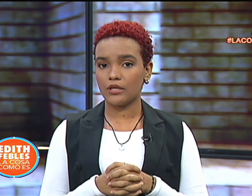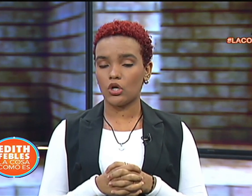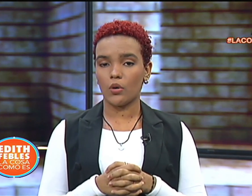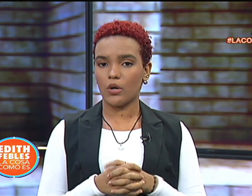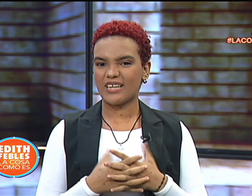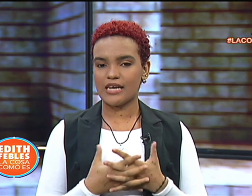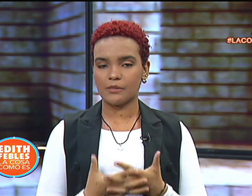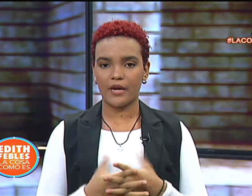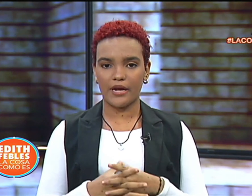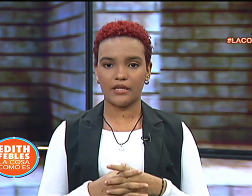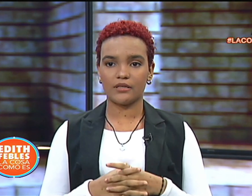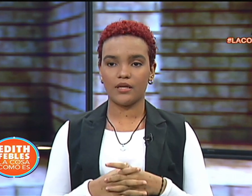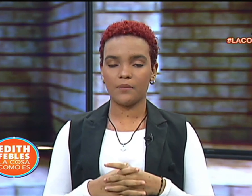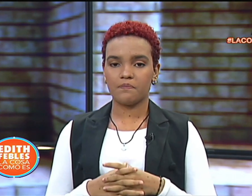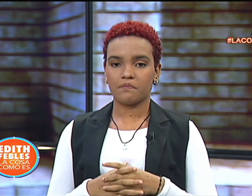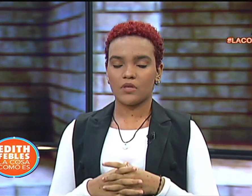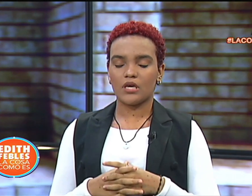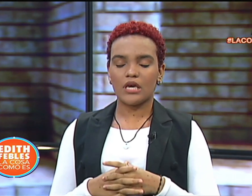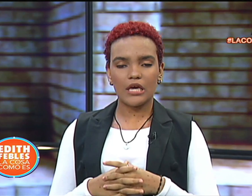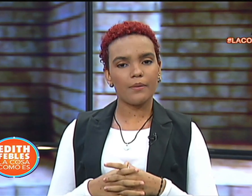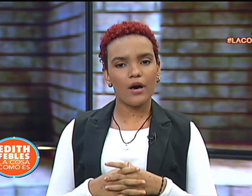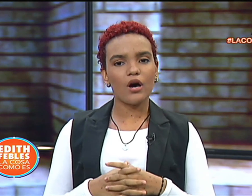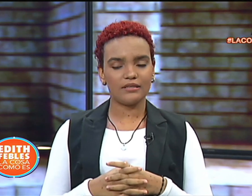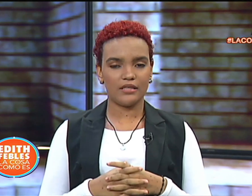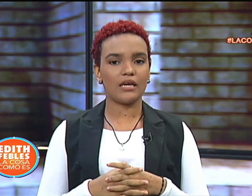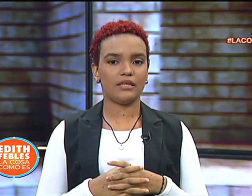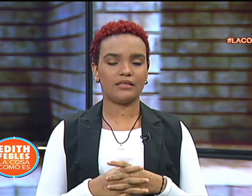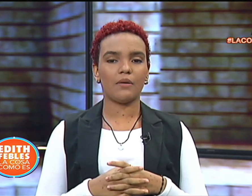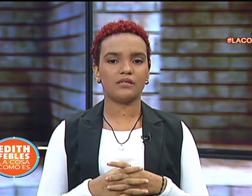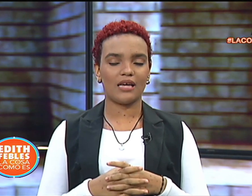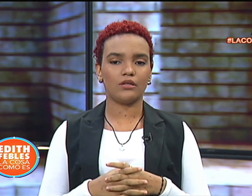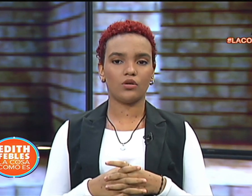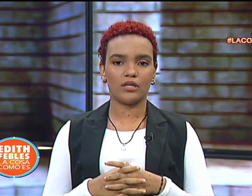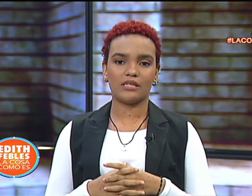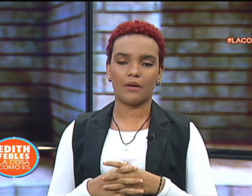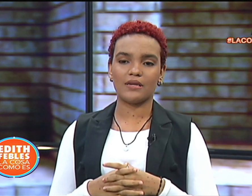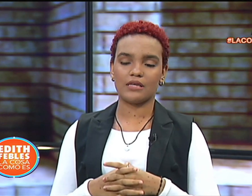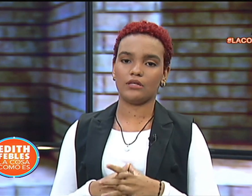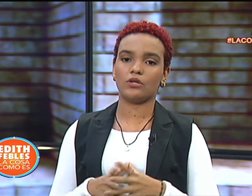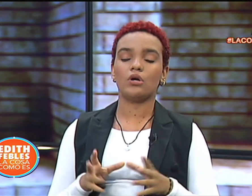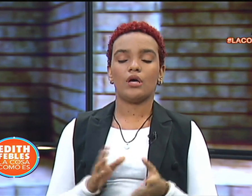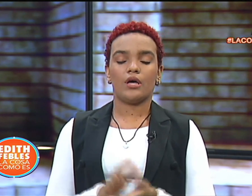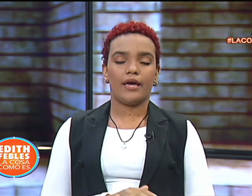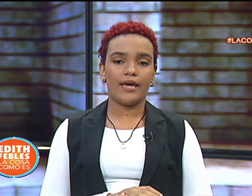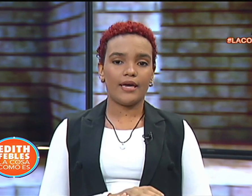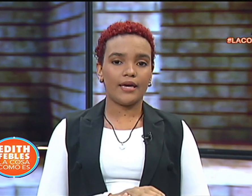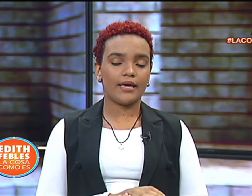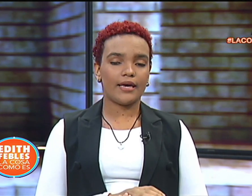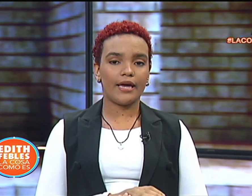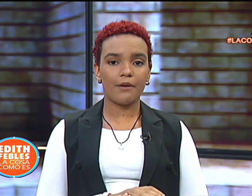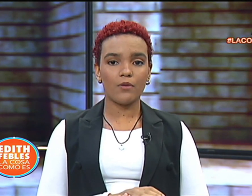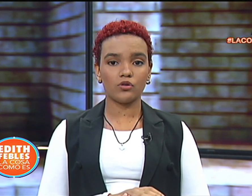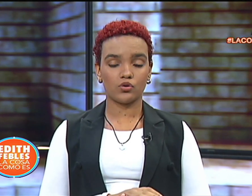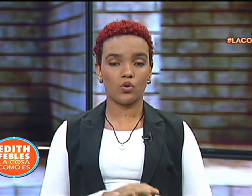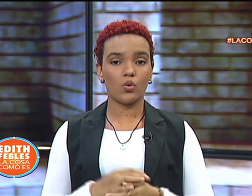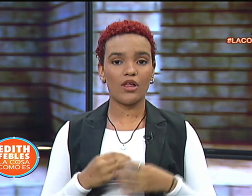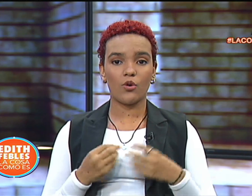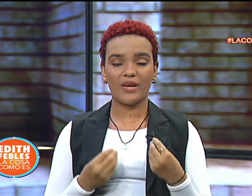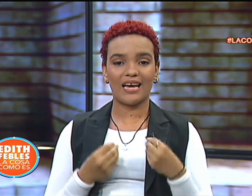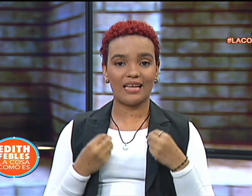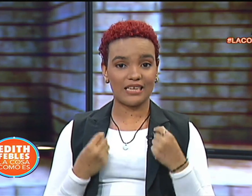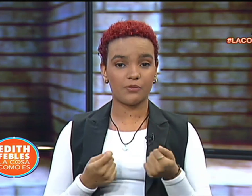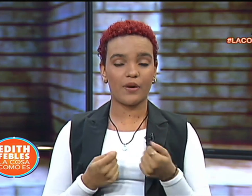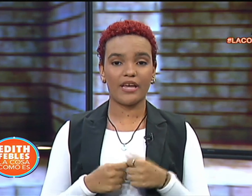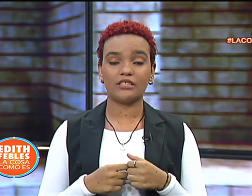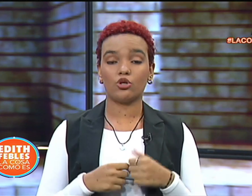gobierno lo veo transparente y veo que sí que se está avanzando que se está basando queremos una